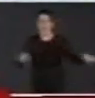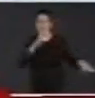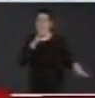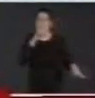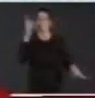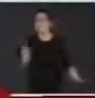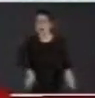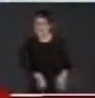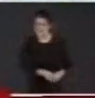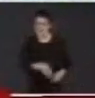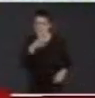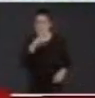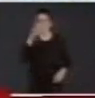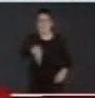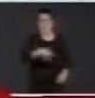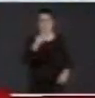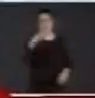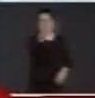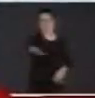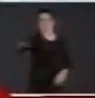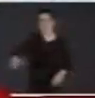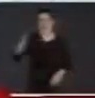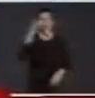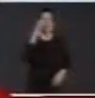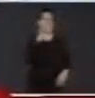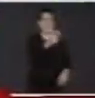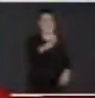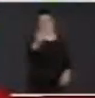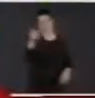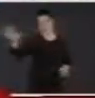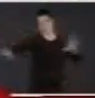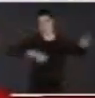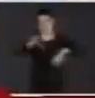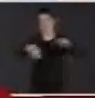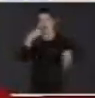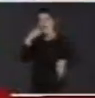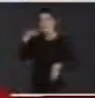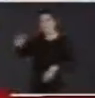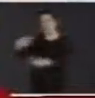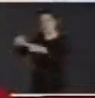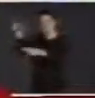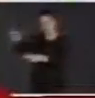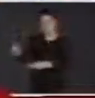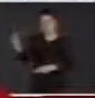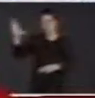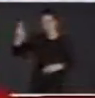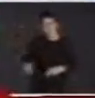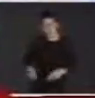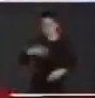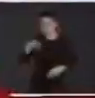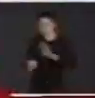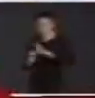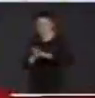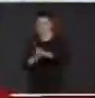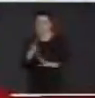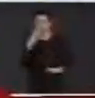Y dejar limpio al jefe a ver si el capullo llega a fin de mes. Tapar los ojos a mi mujer para que no vea lo que